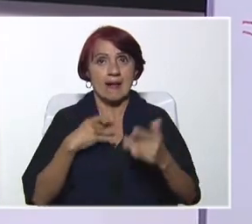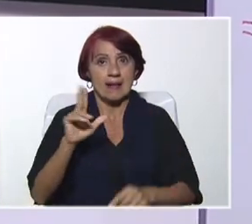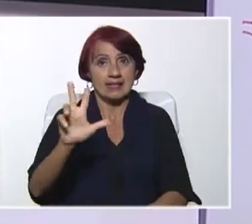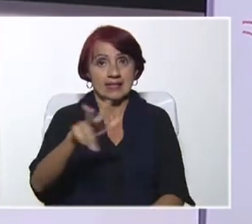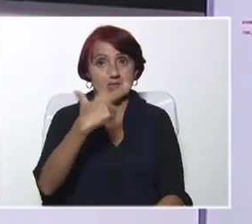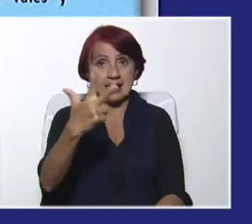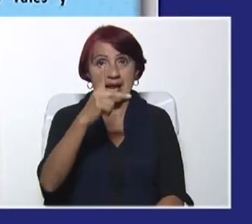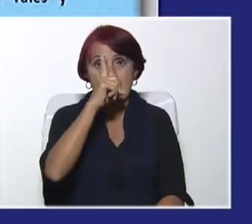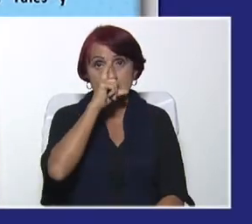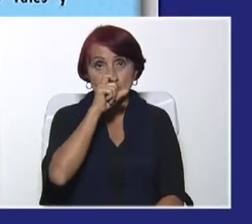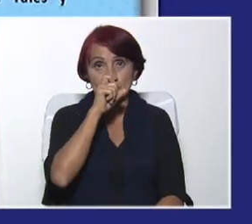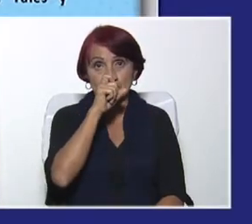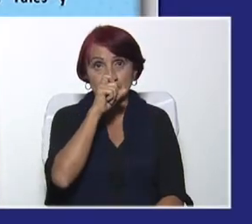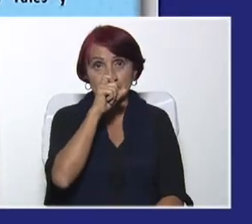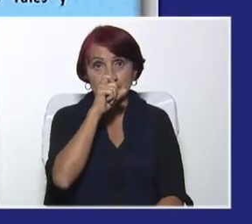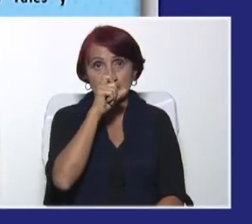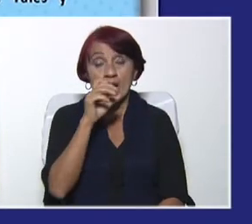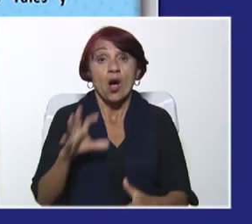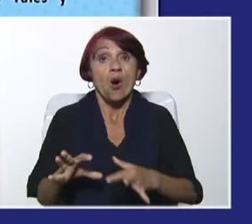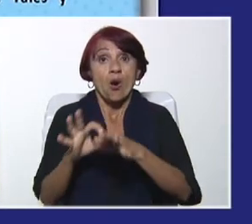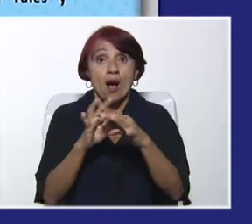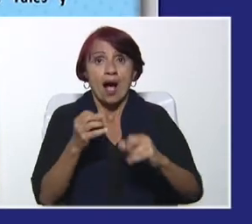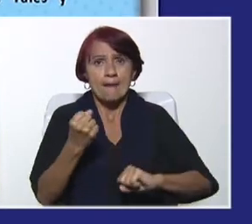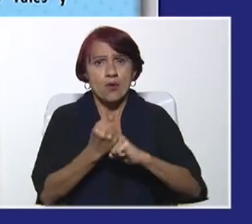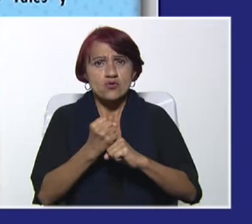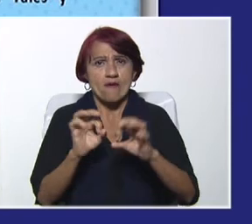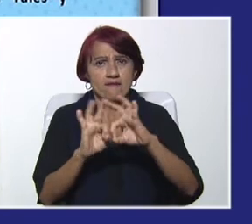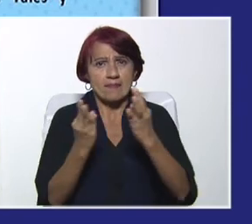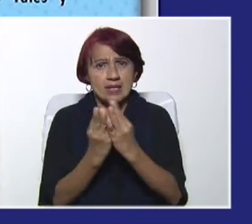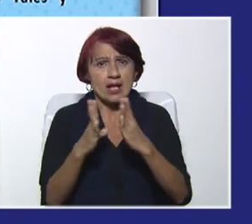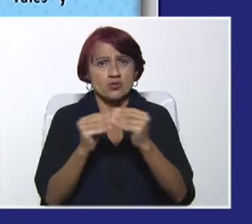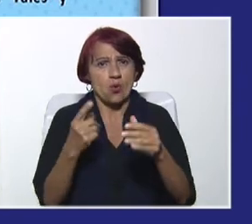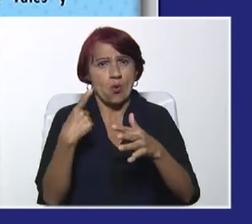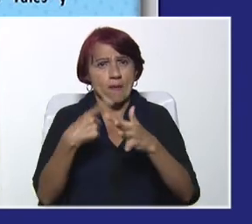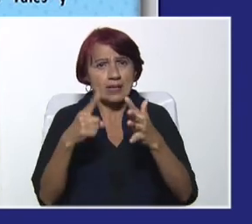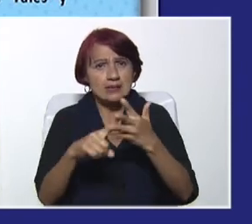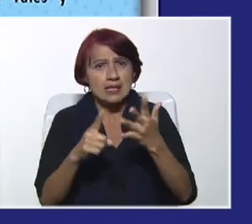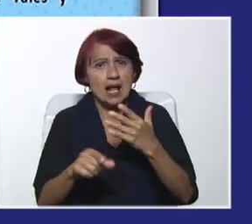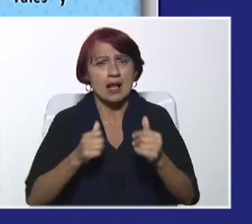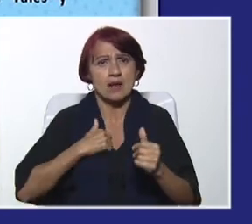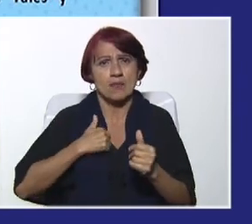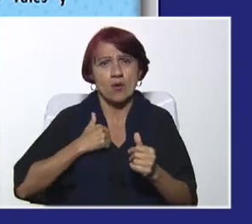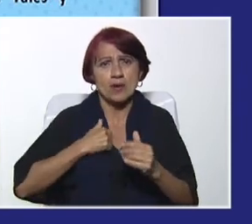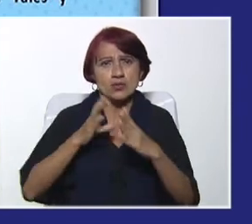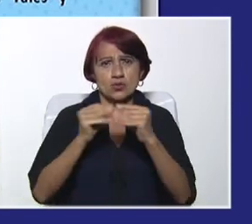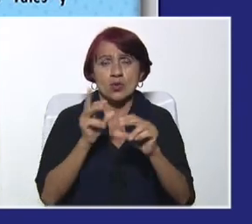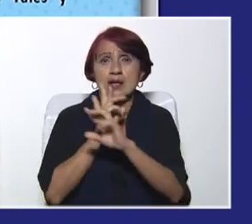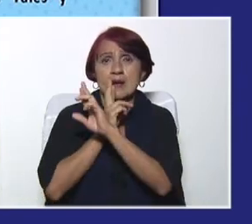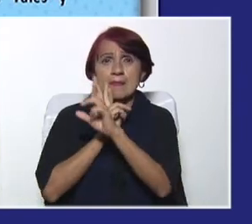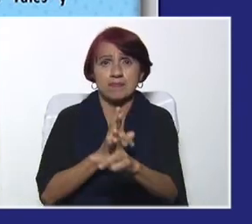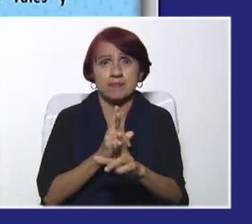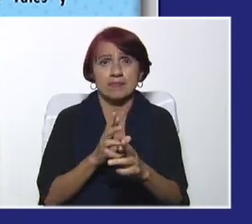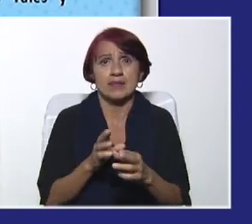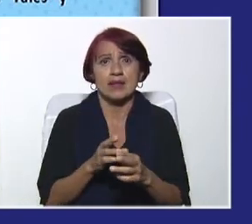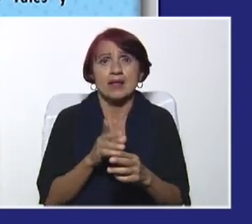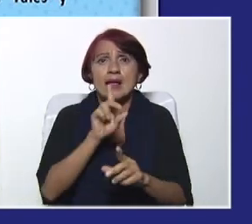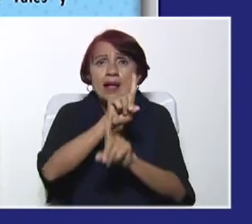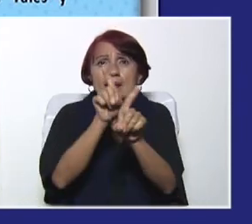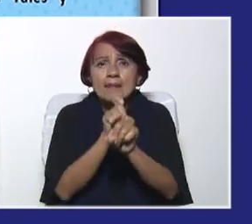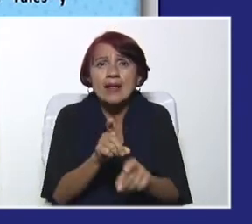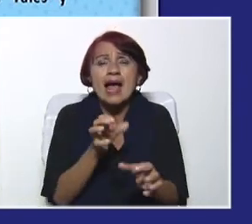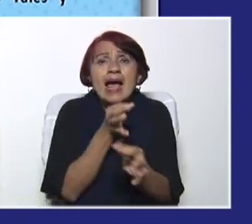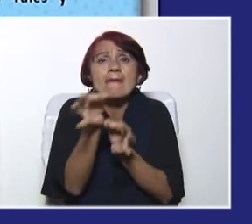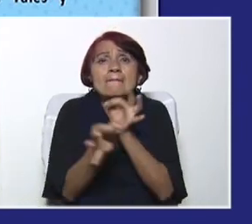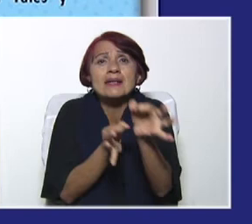tercer año. Con unión familiar y utilizando materiales de provecho, responda lo siguiente. Explique